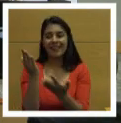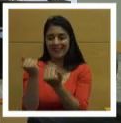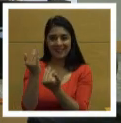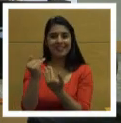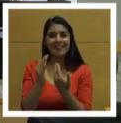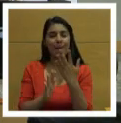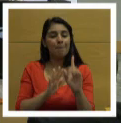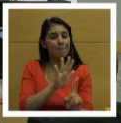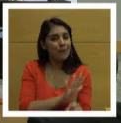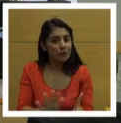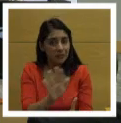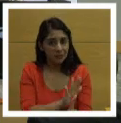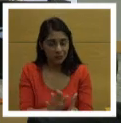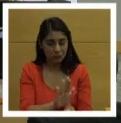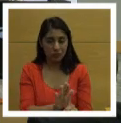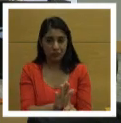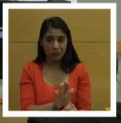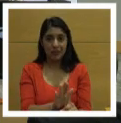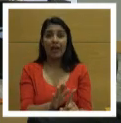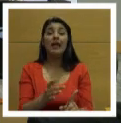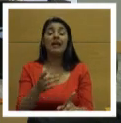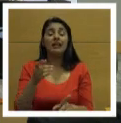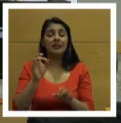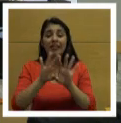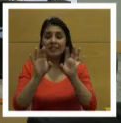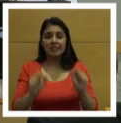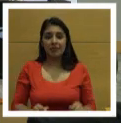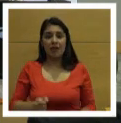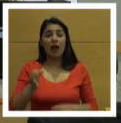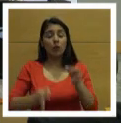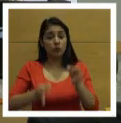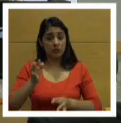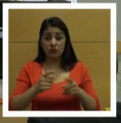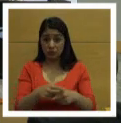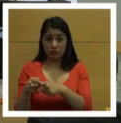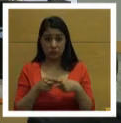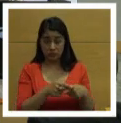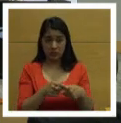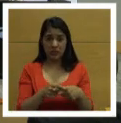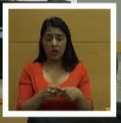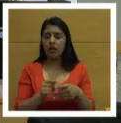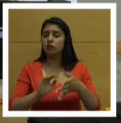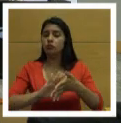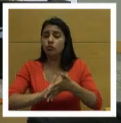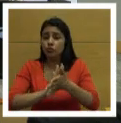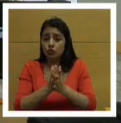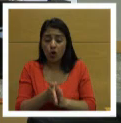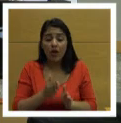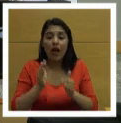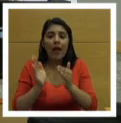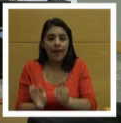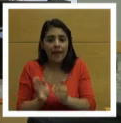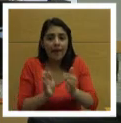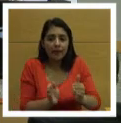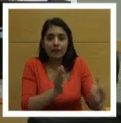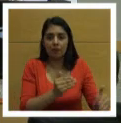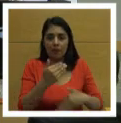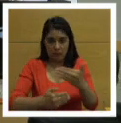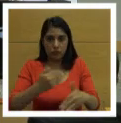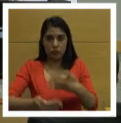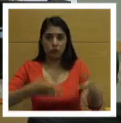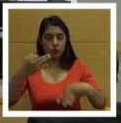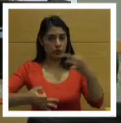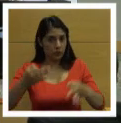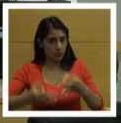y los servicios del sistema jurídico social en todas las etapas del proceso judicial, de manera